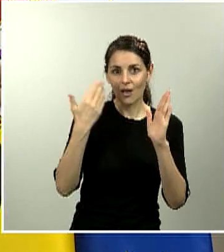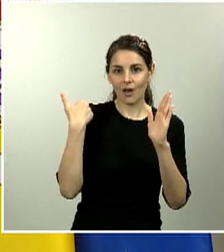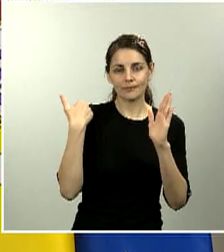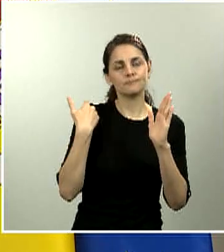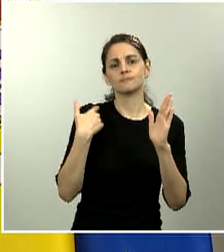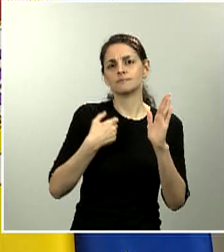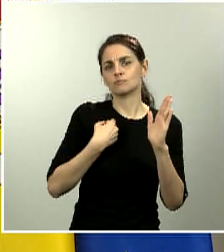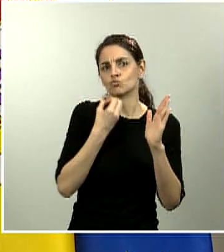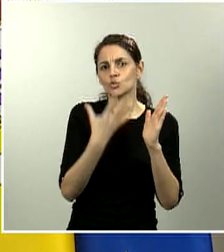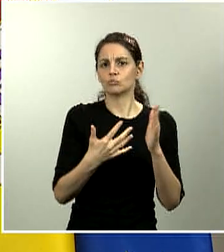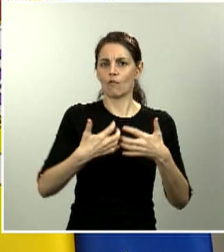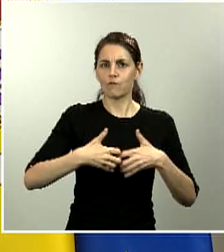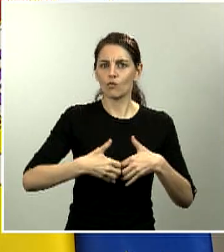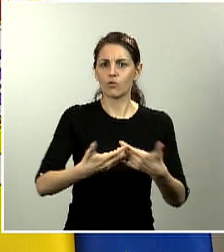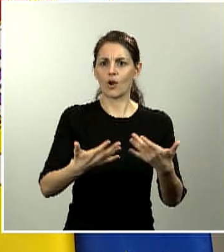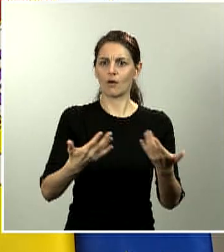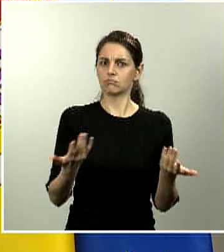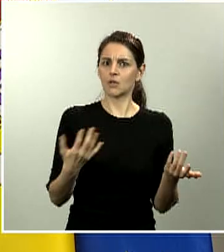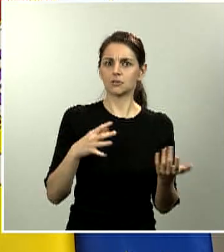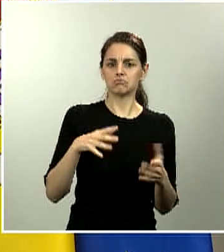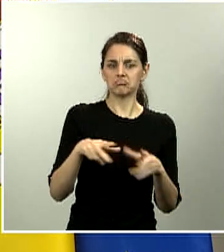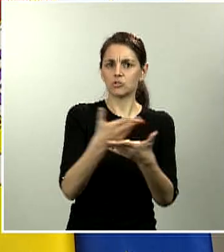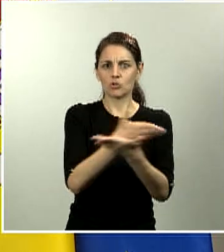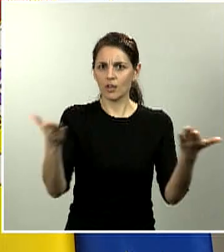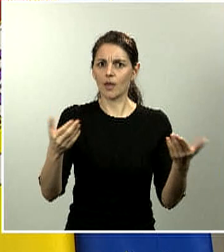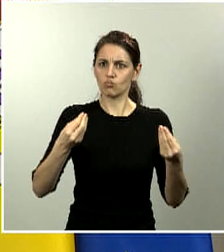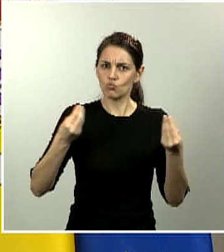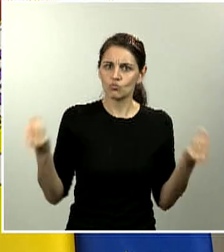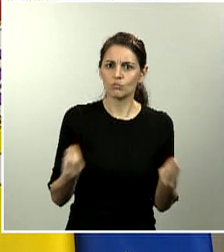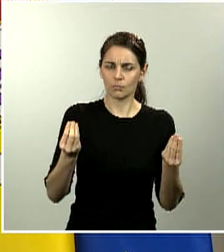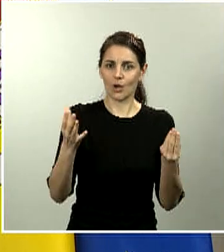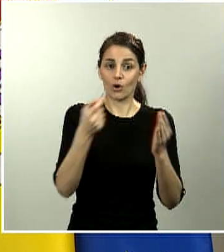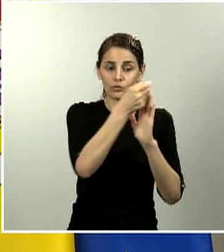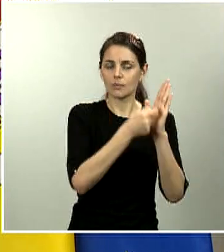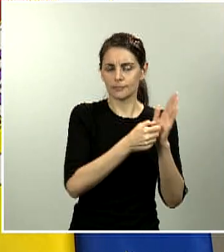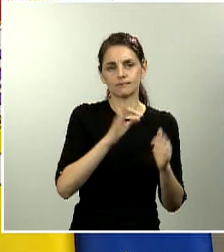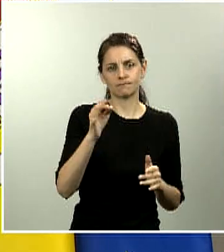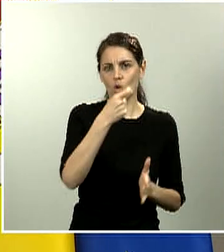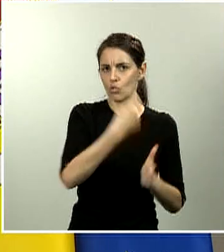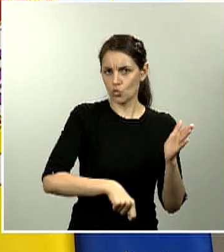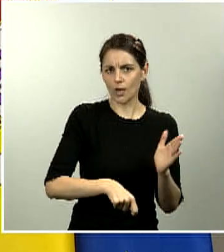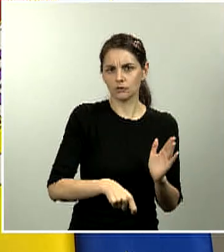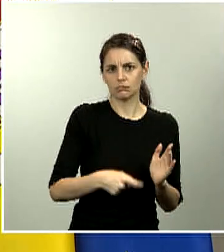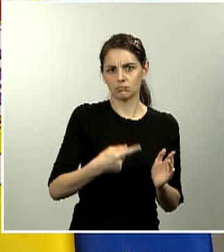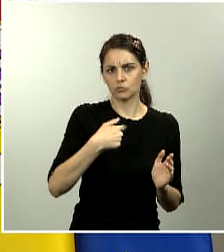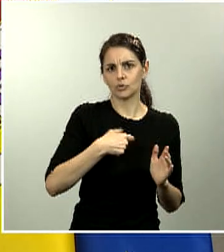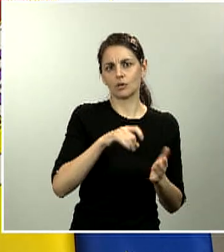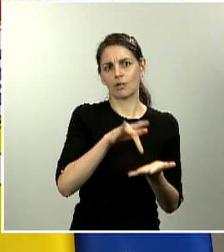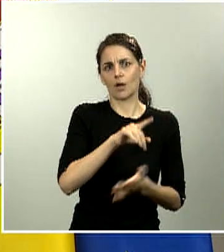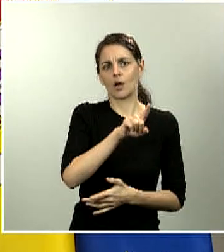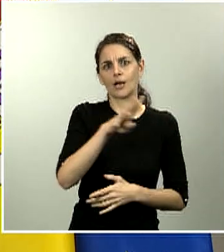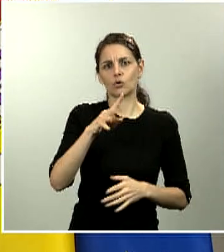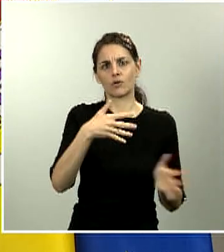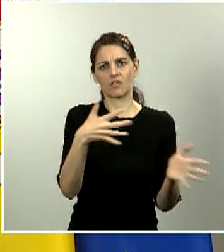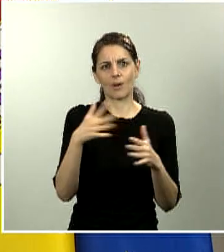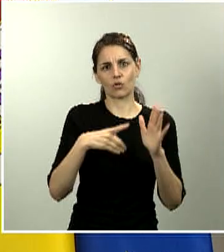autónomas, es decir, al conjunto de todos los españoles y que, por tanto, las medidas drásticas que se adoptaron el 14 de marzo, en forma de un decreto de estado de alarma